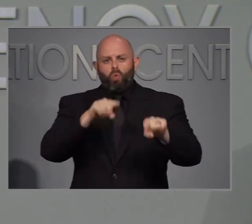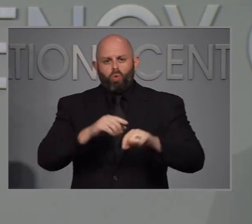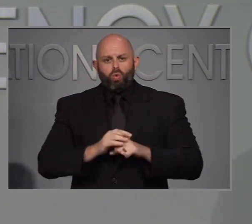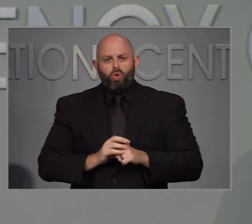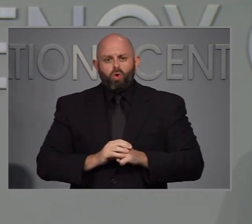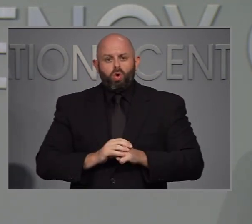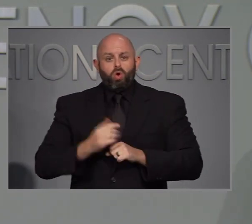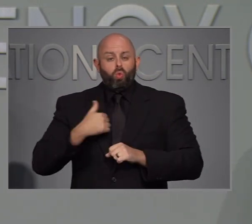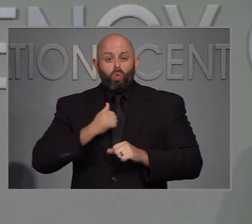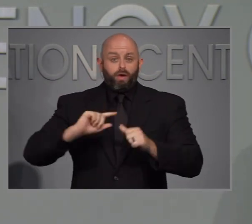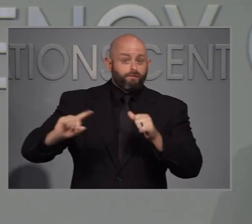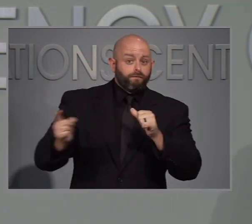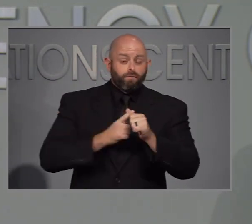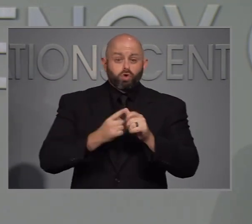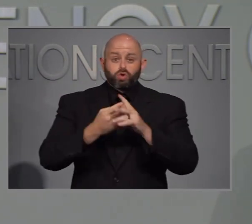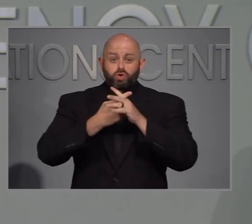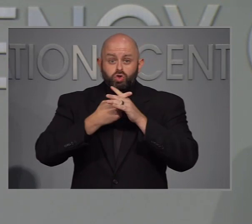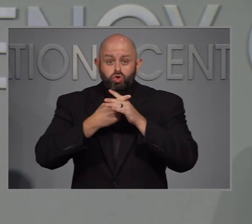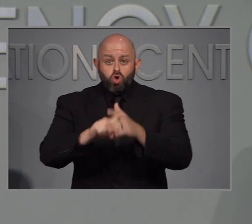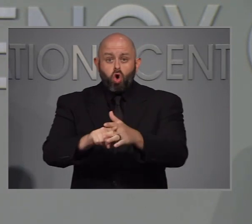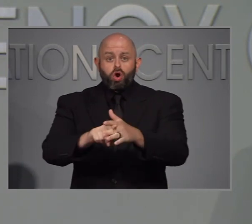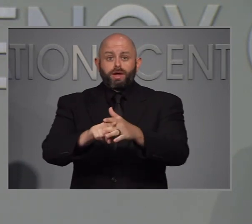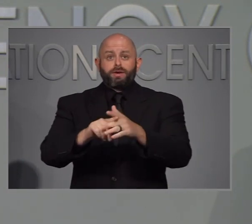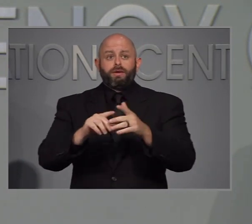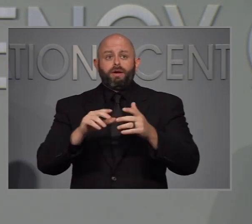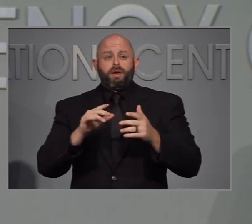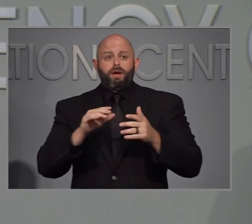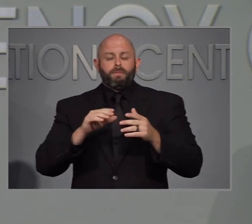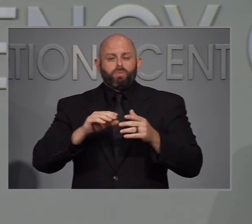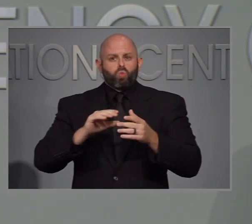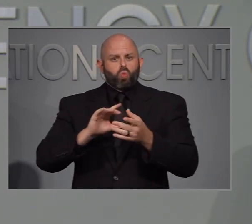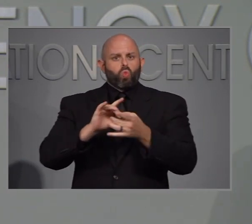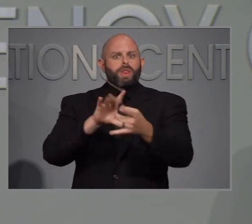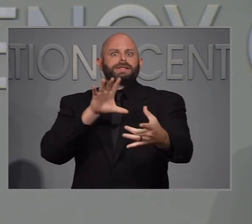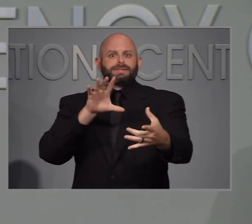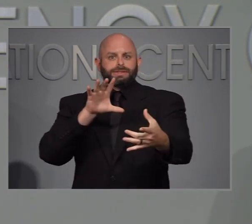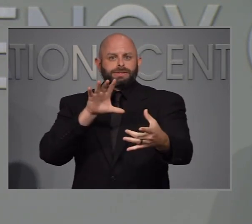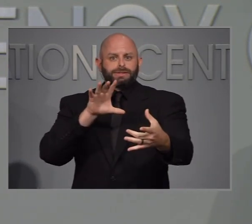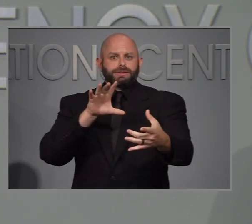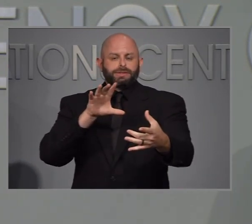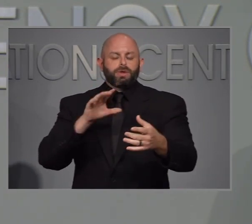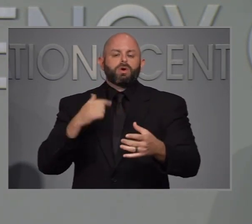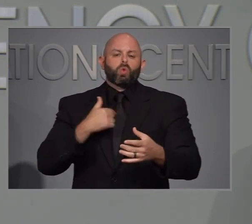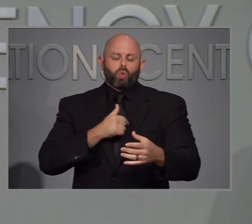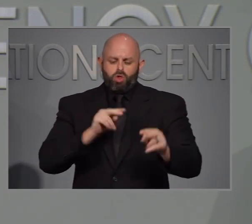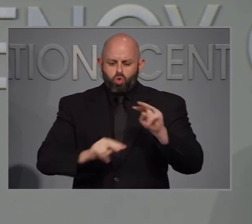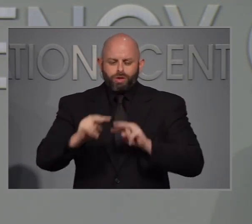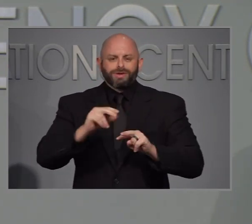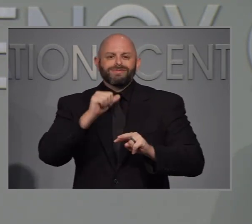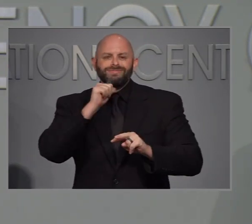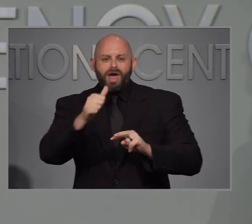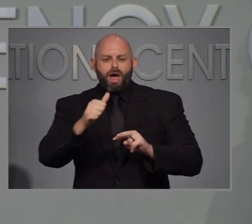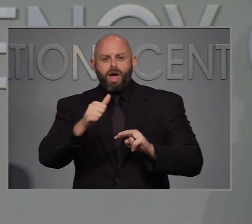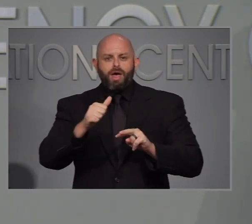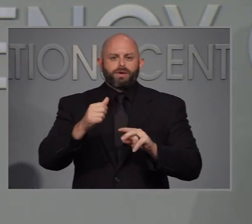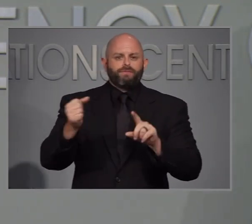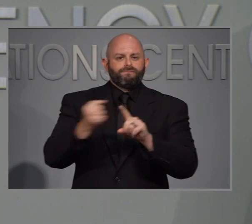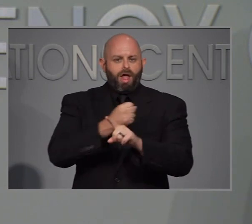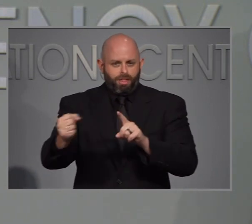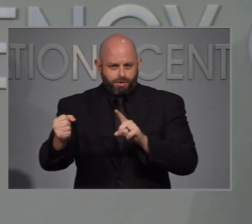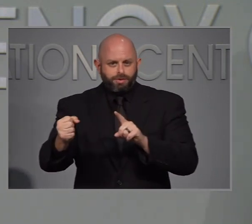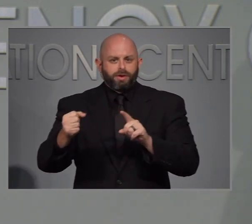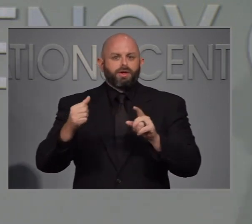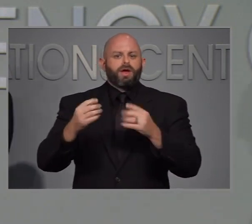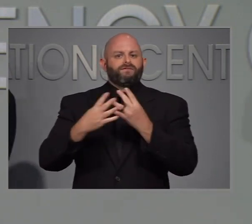este momento. Cuando nosotros primero empezamos para extender los límites de confinamientos, vimos todo el grupo de